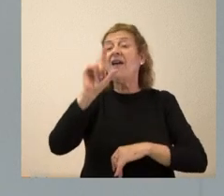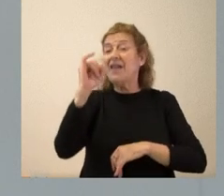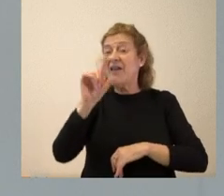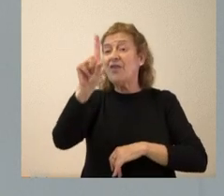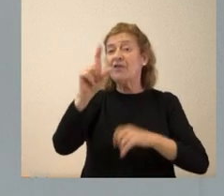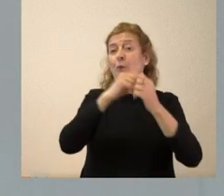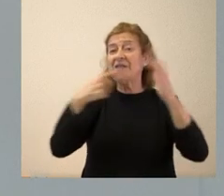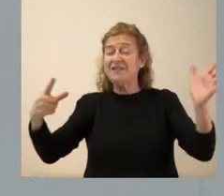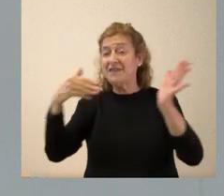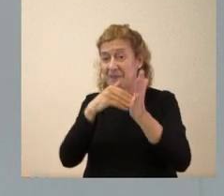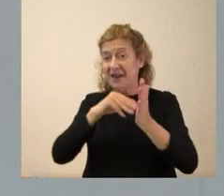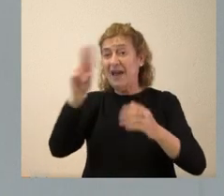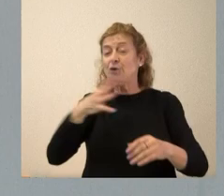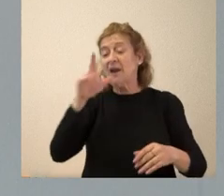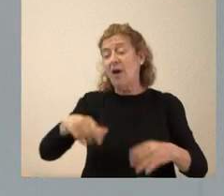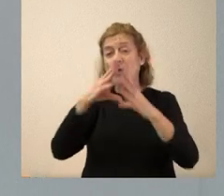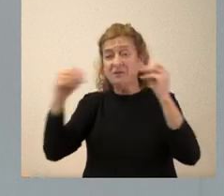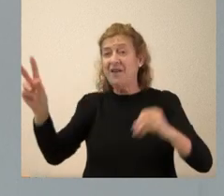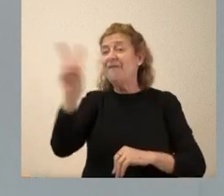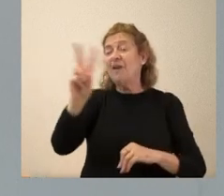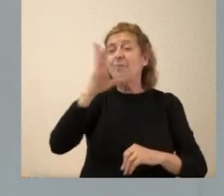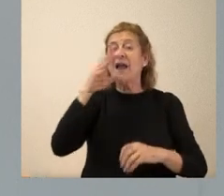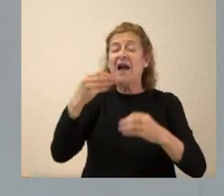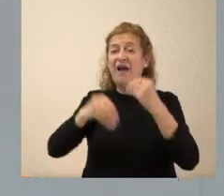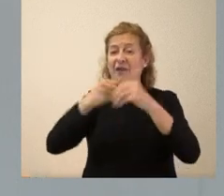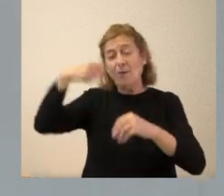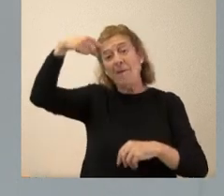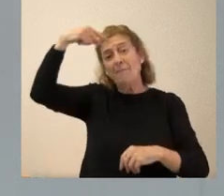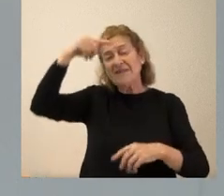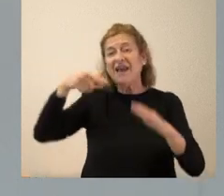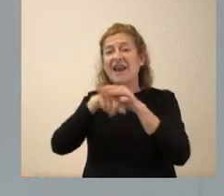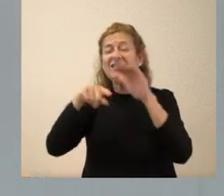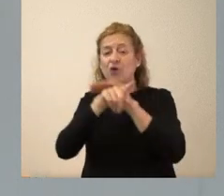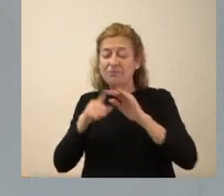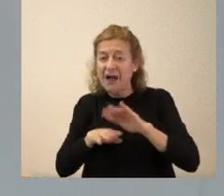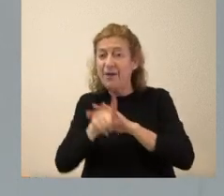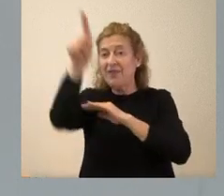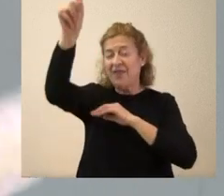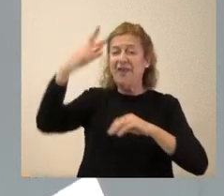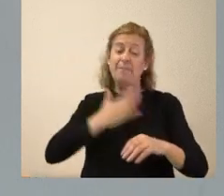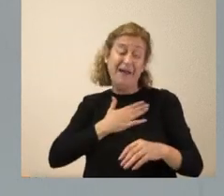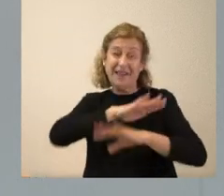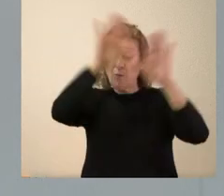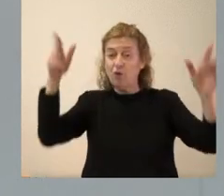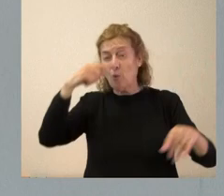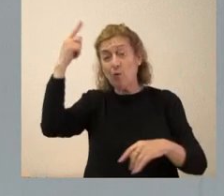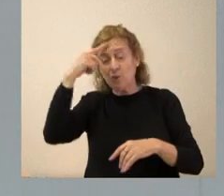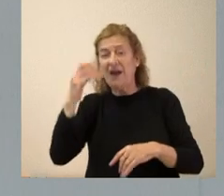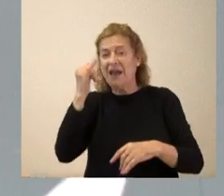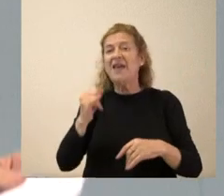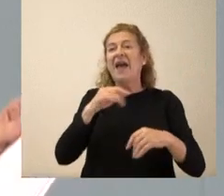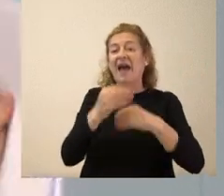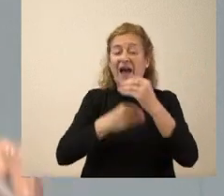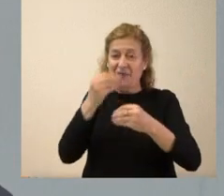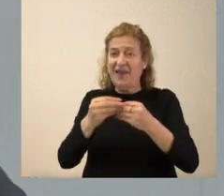para la universidad de Valladolid para la región de un máster sobre gestión avanzada del patrimonio cultural y poner en valor precisamente este patrimonio cultural